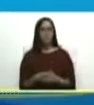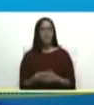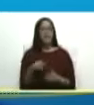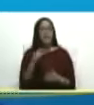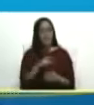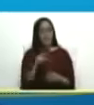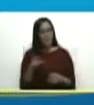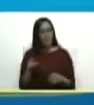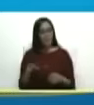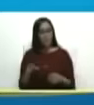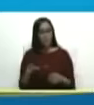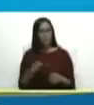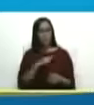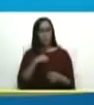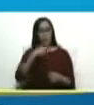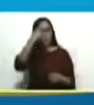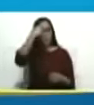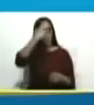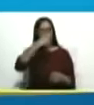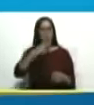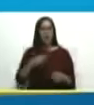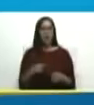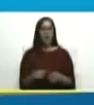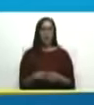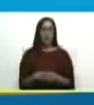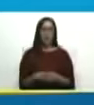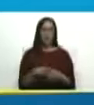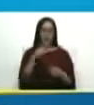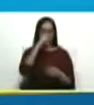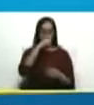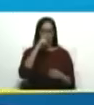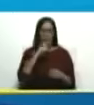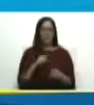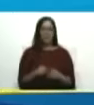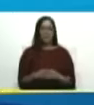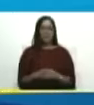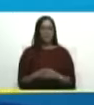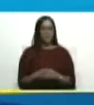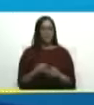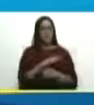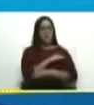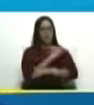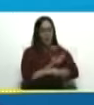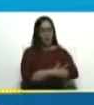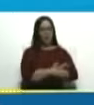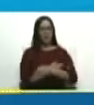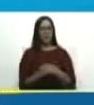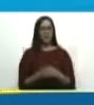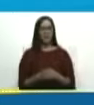gente, nuestro pueblo, en medio de estos años tan duros,